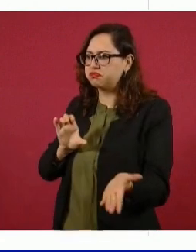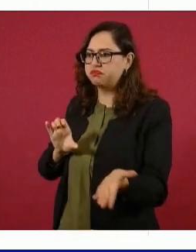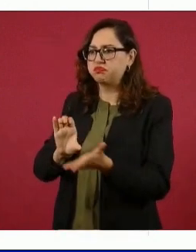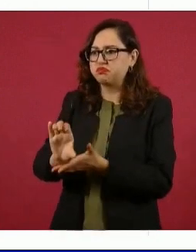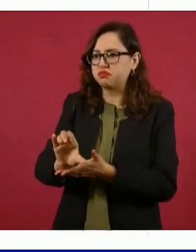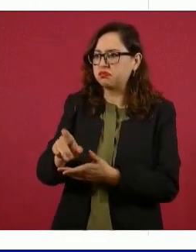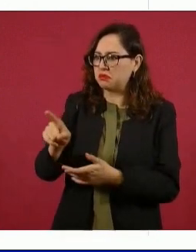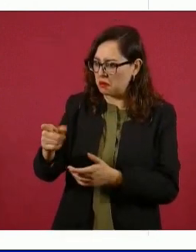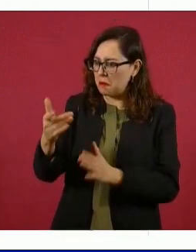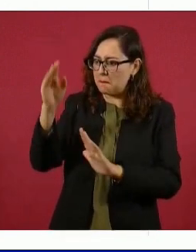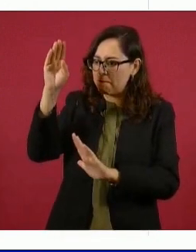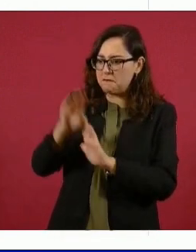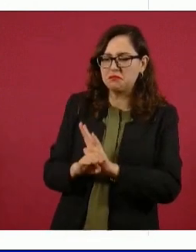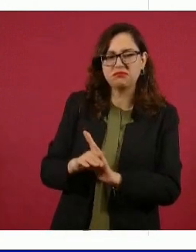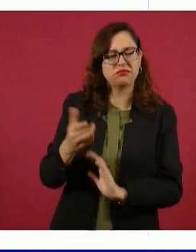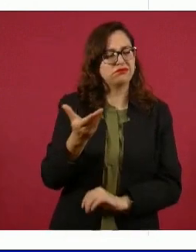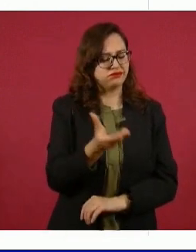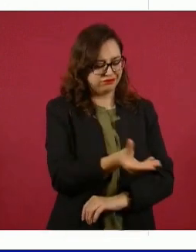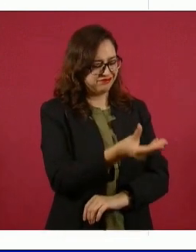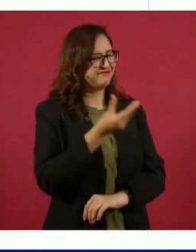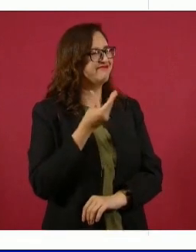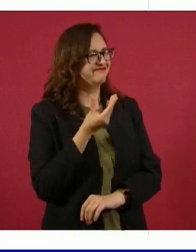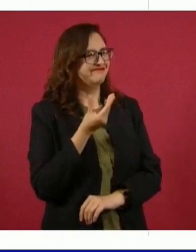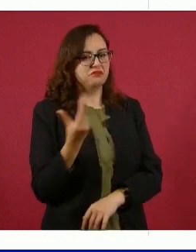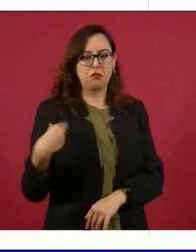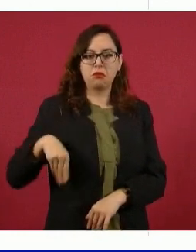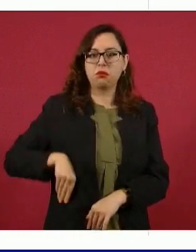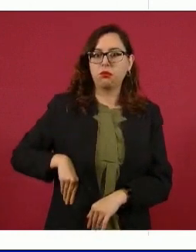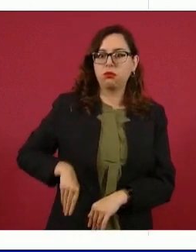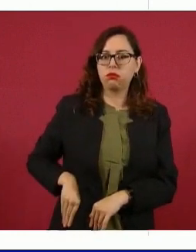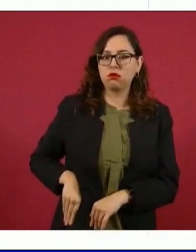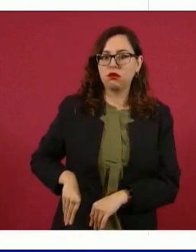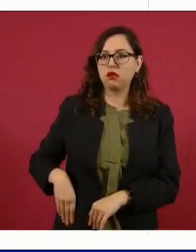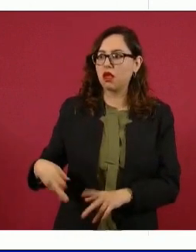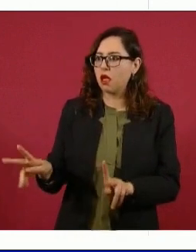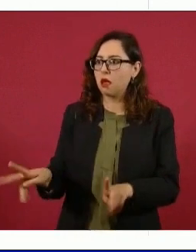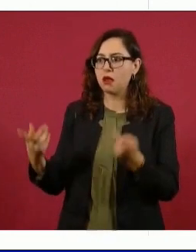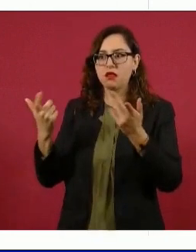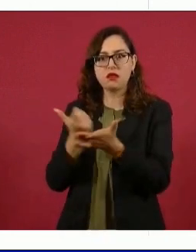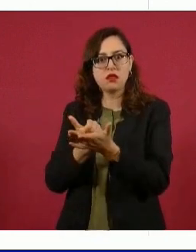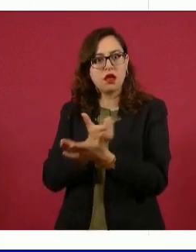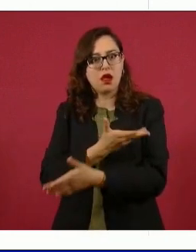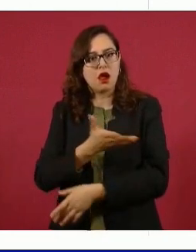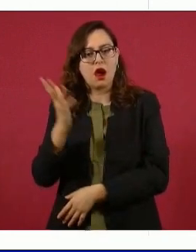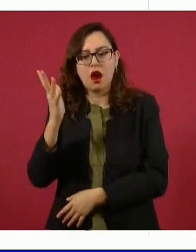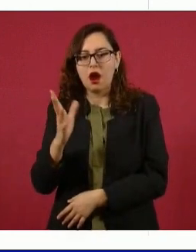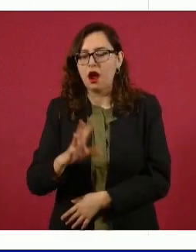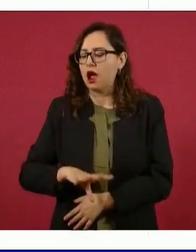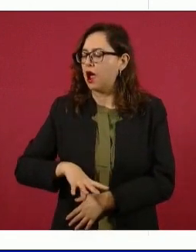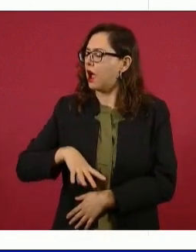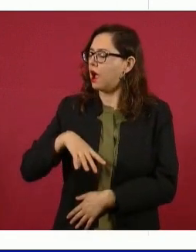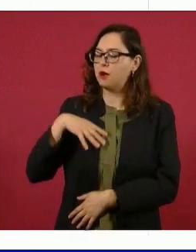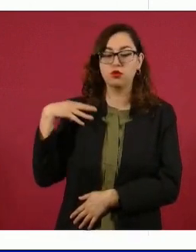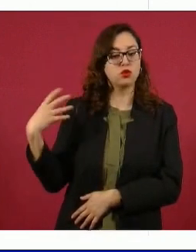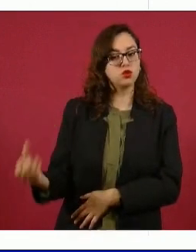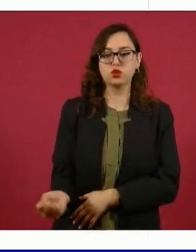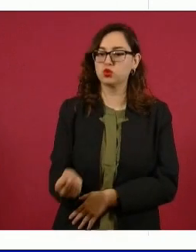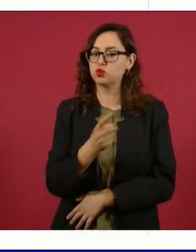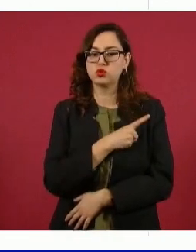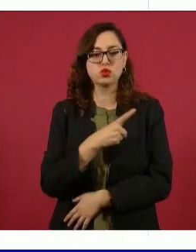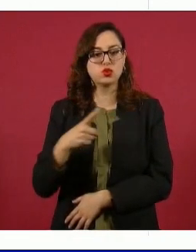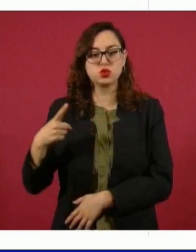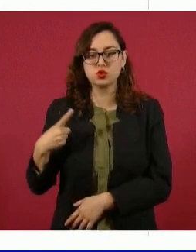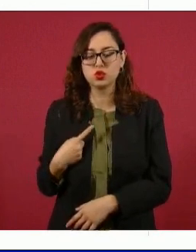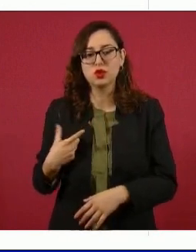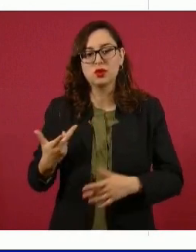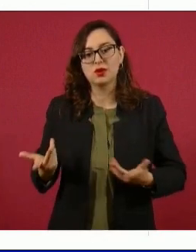fiscal, y eso no debe de ser, porque es un abuso a los consumidores y un abuso de este incentivo. Y lo vemos cuando el margen